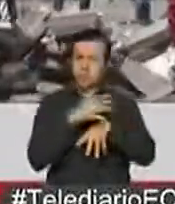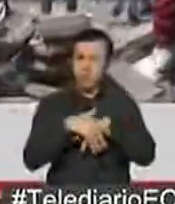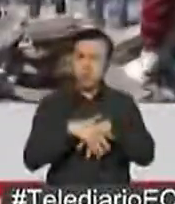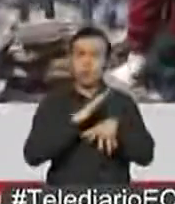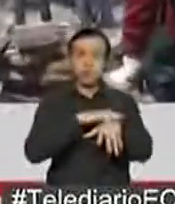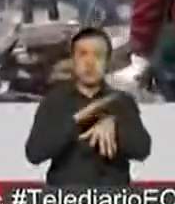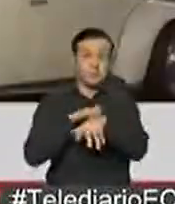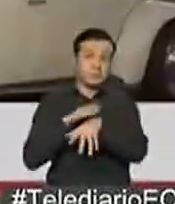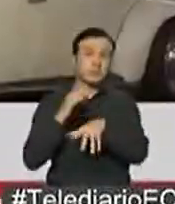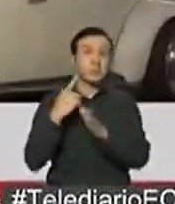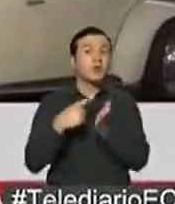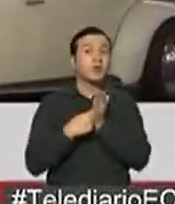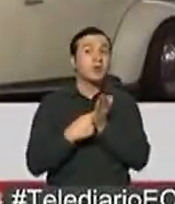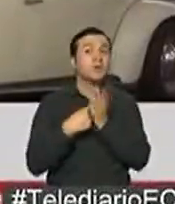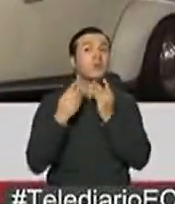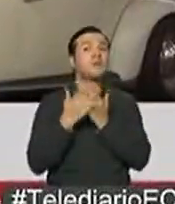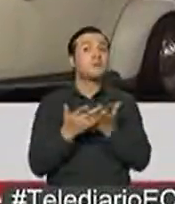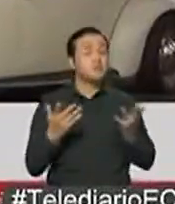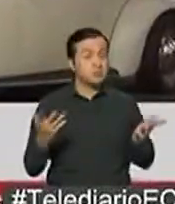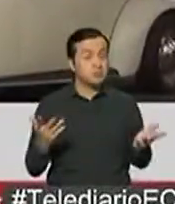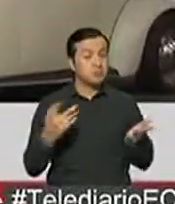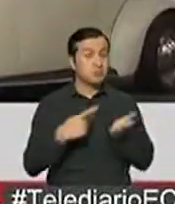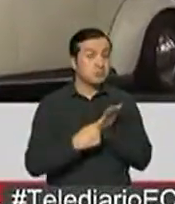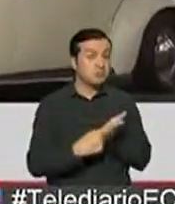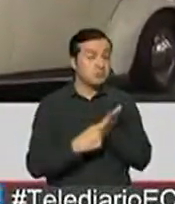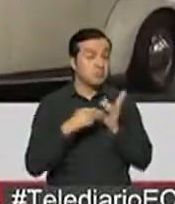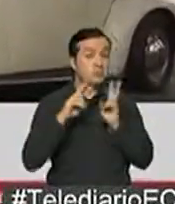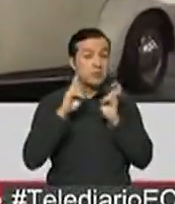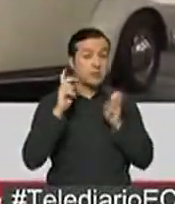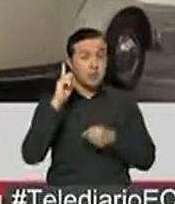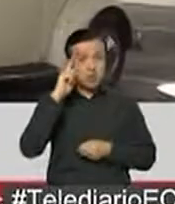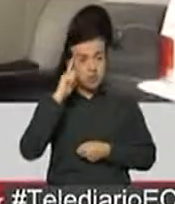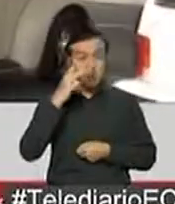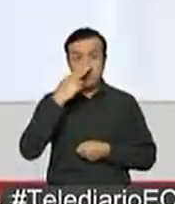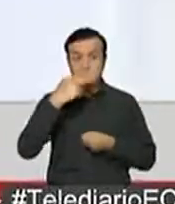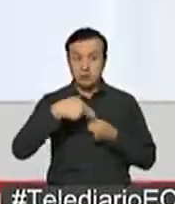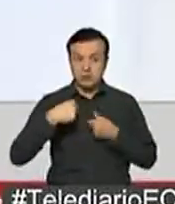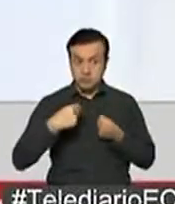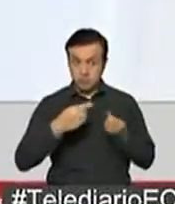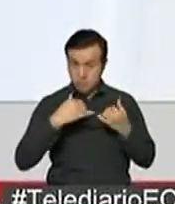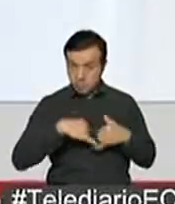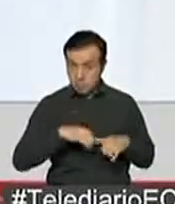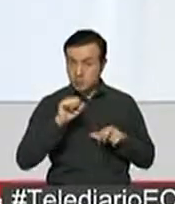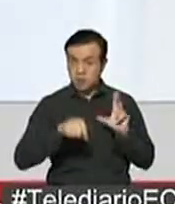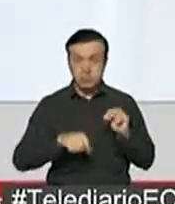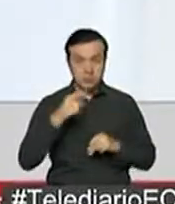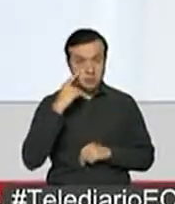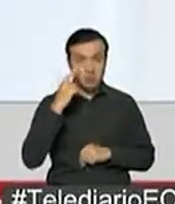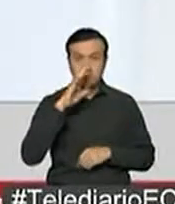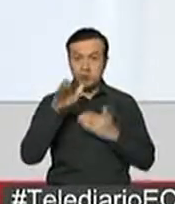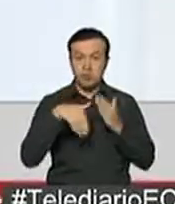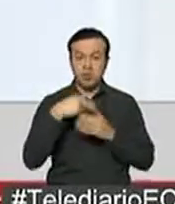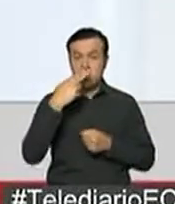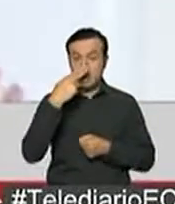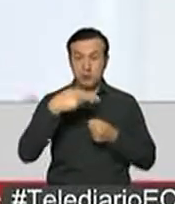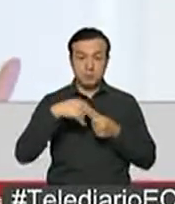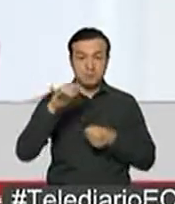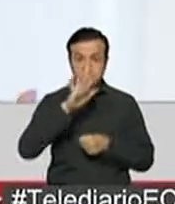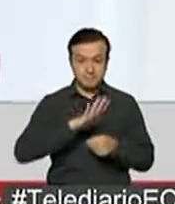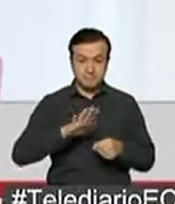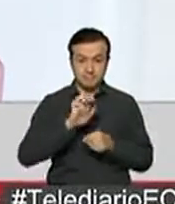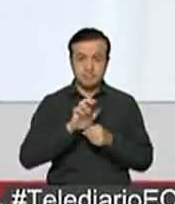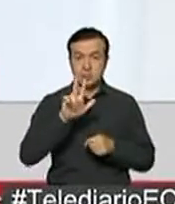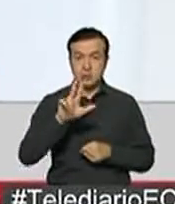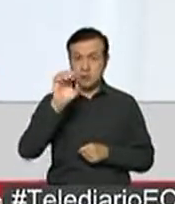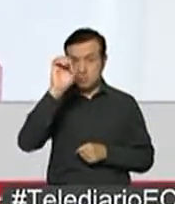convocará a una reunión para debatir sobre los subsidios a los combustibles de toda la gasolina que se vende en el país del